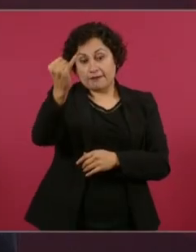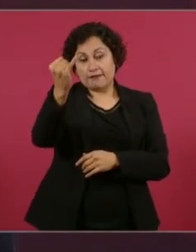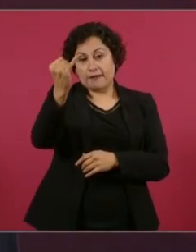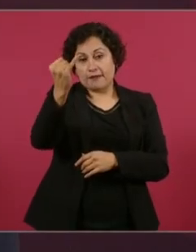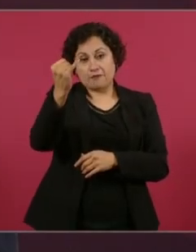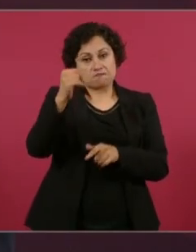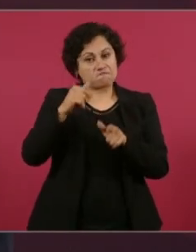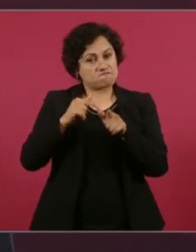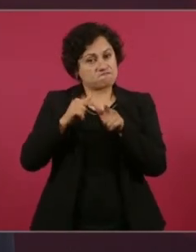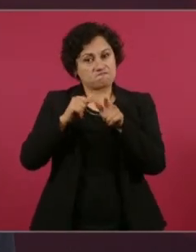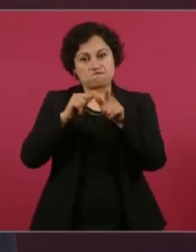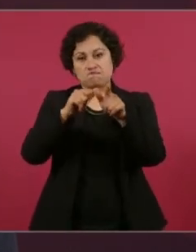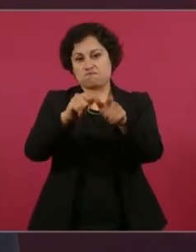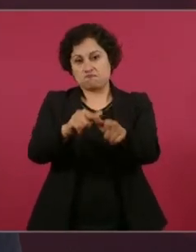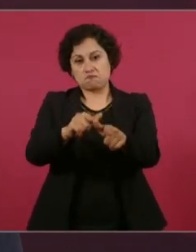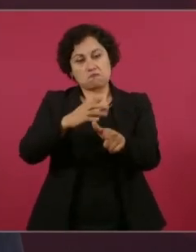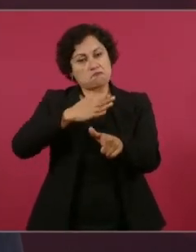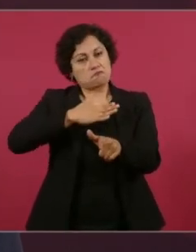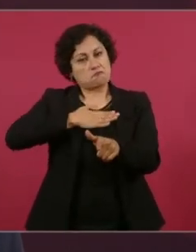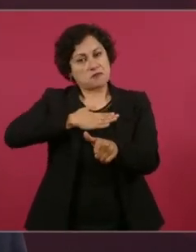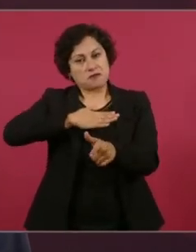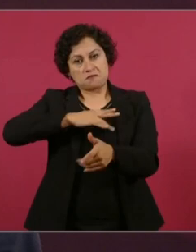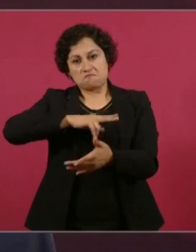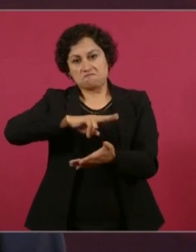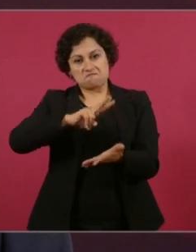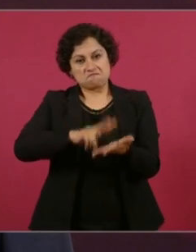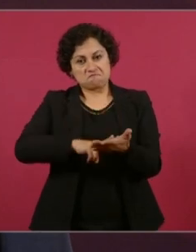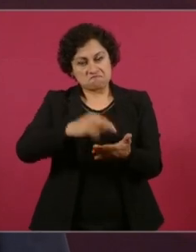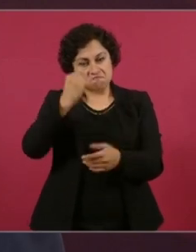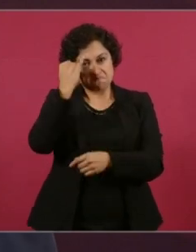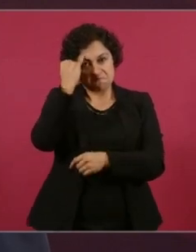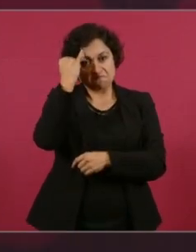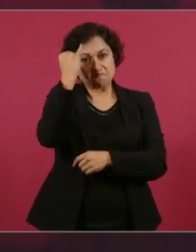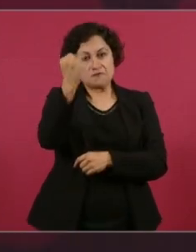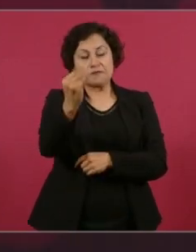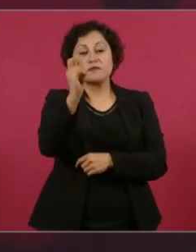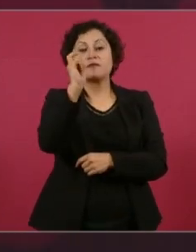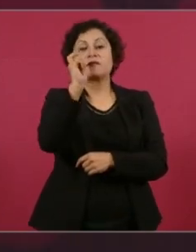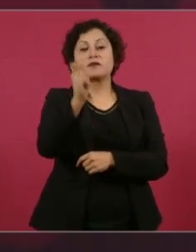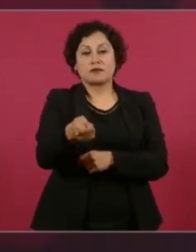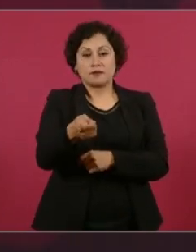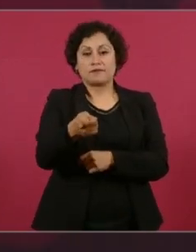además lo creo, que la mejor política exterior